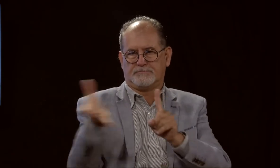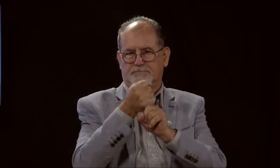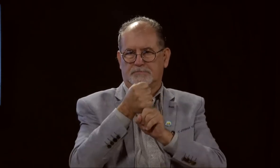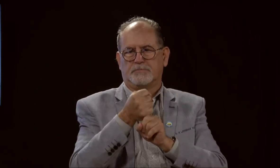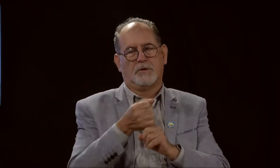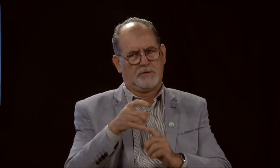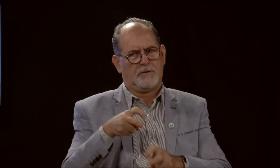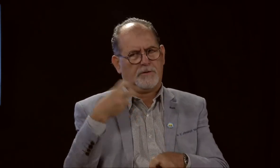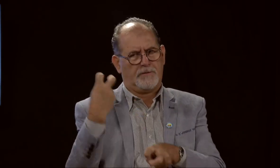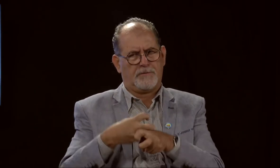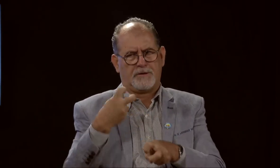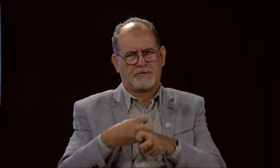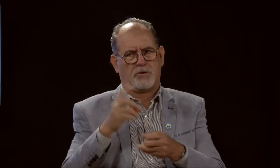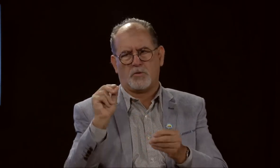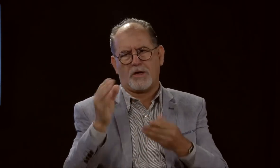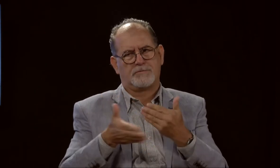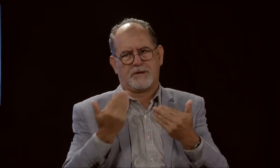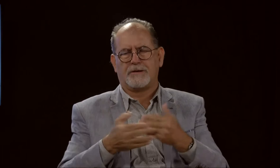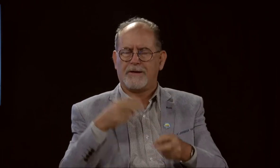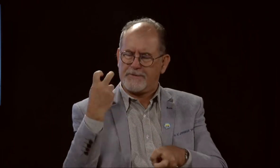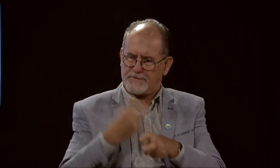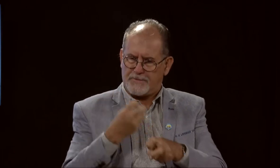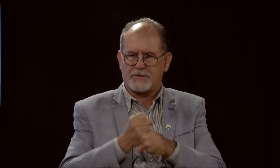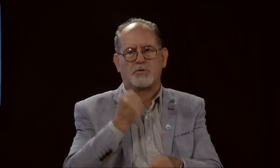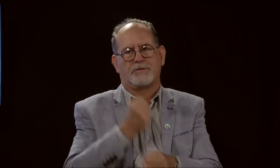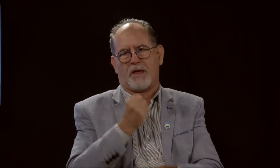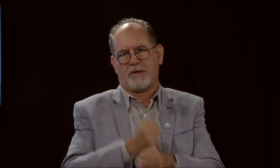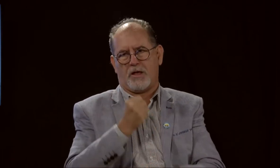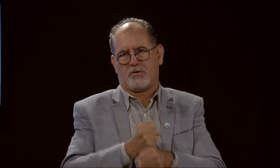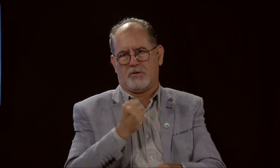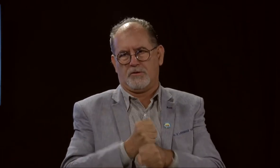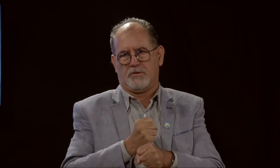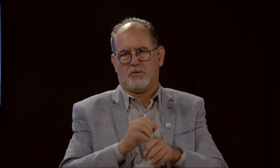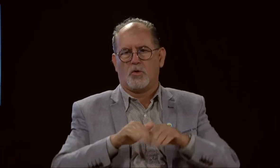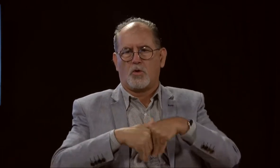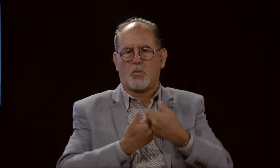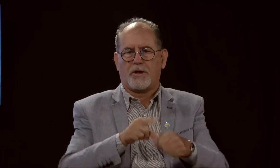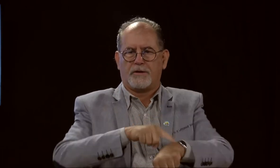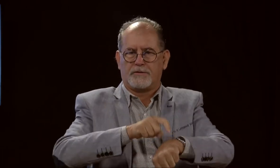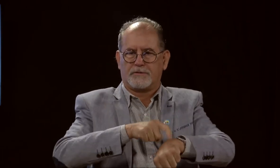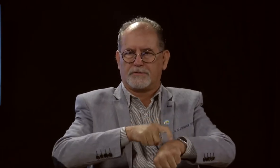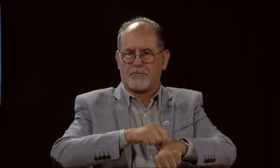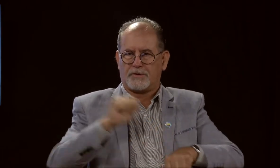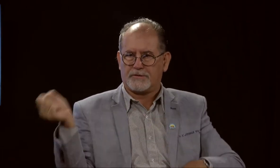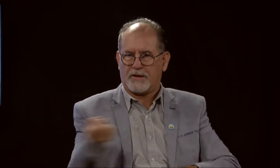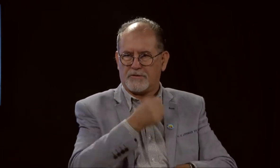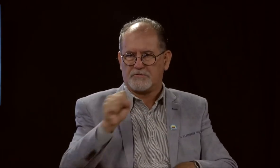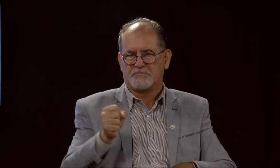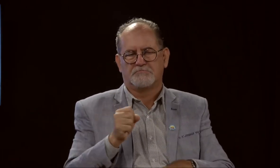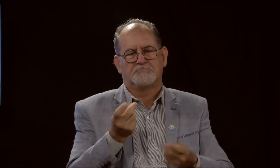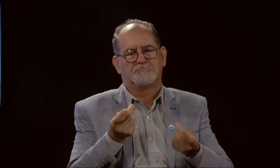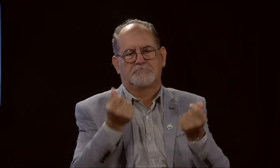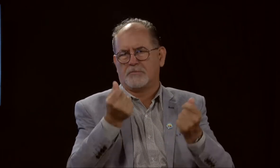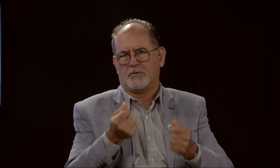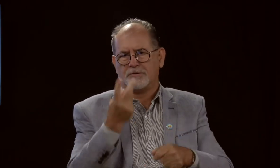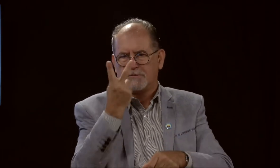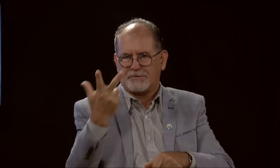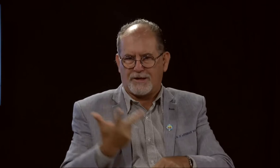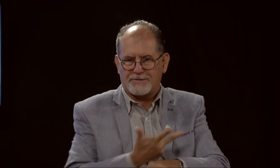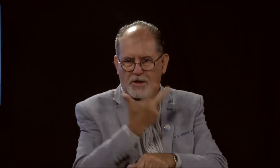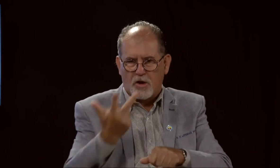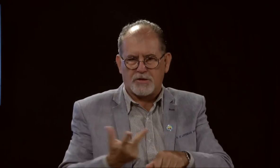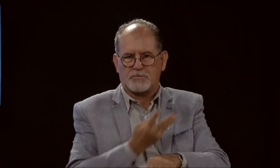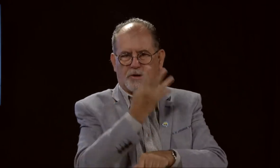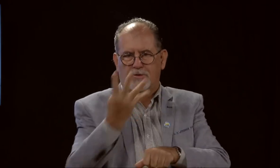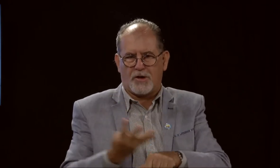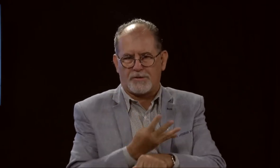disciplina de tenis. Muy difícil, no es fácil. Muy duro el trabajo. Es muy duro el trabajo. La exigencia,